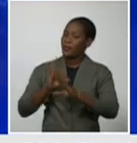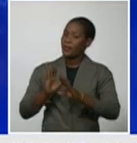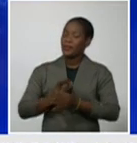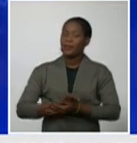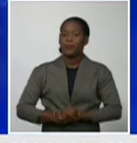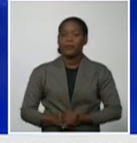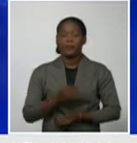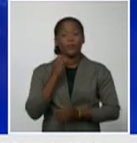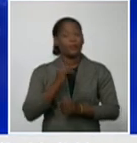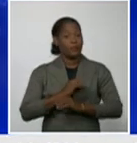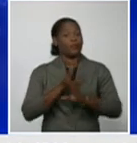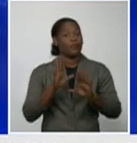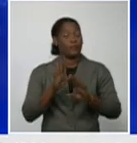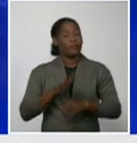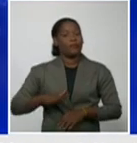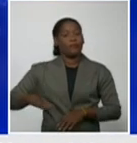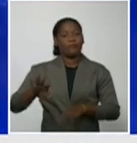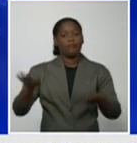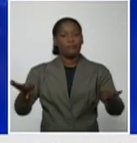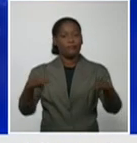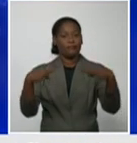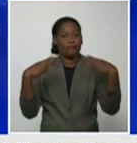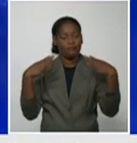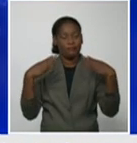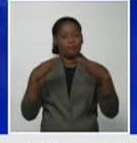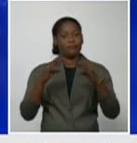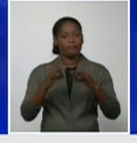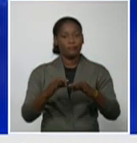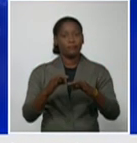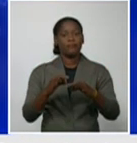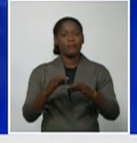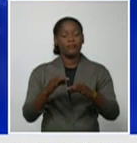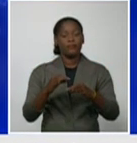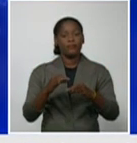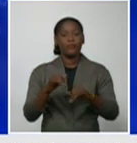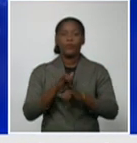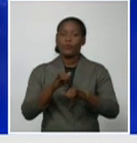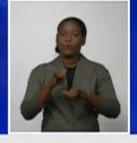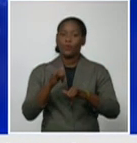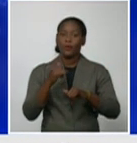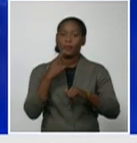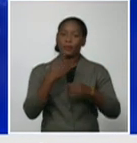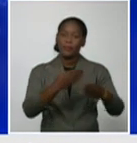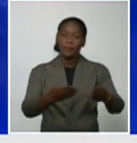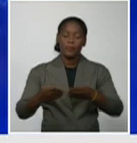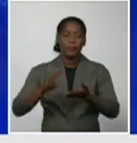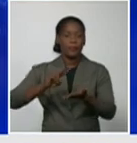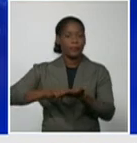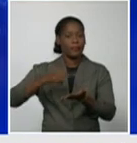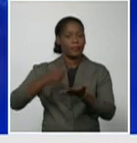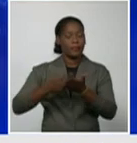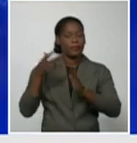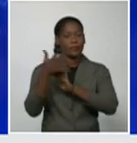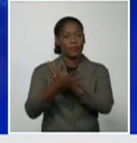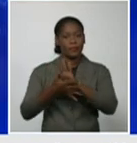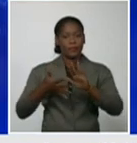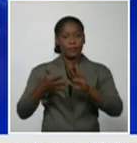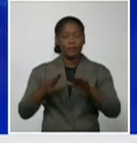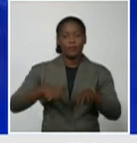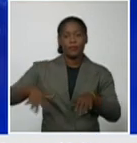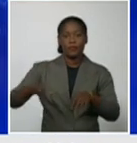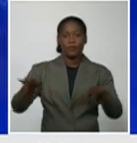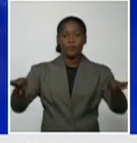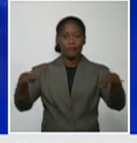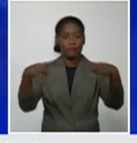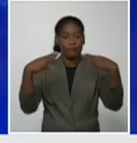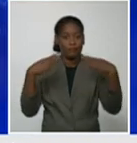acompaña y hace posible esta transmisión, incluyendo la intérprete de lengua de señas y sobre todo a todas las personas que escuchan la